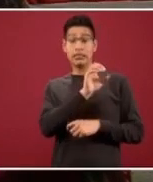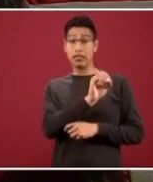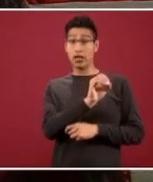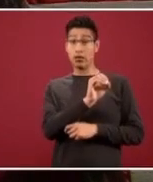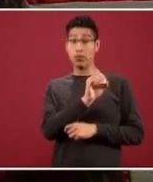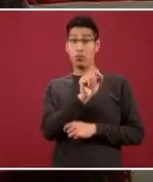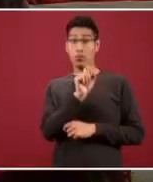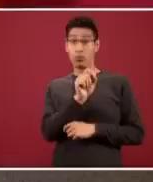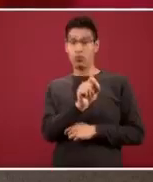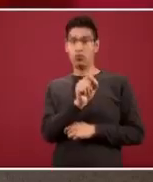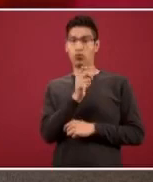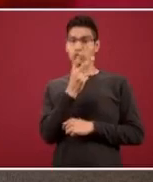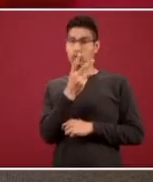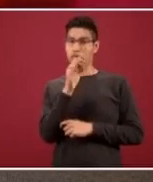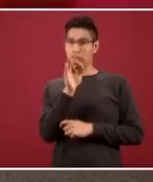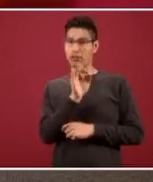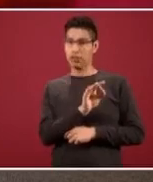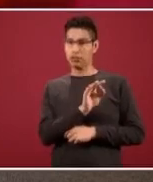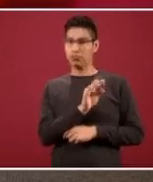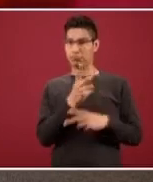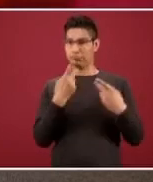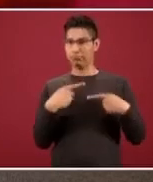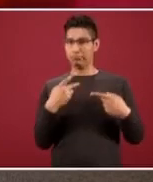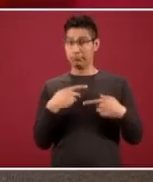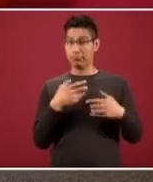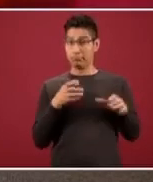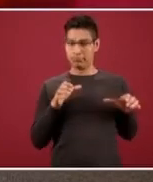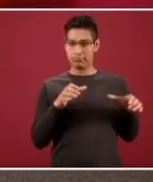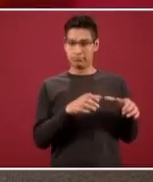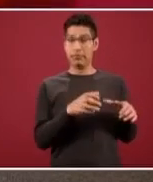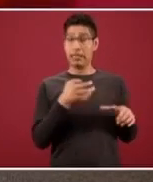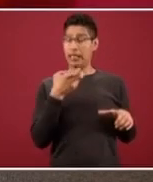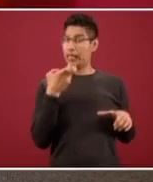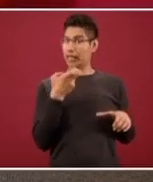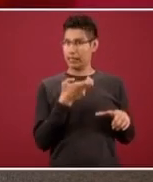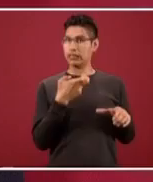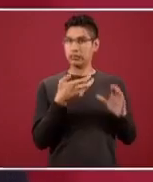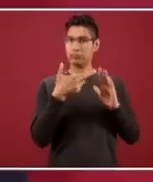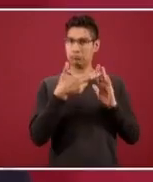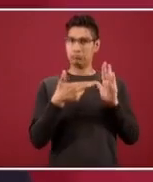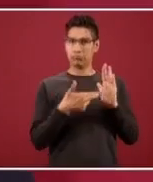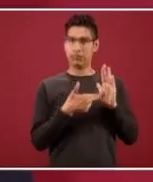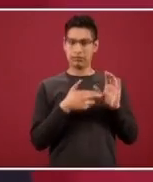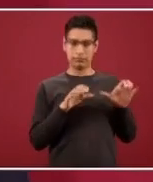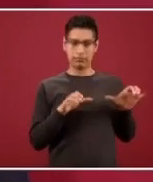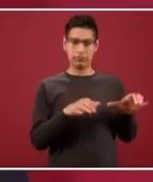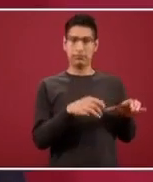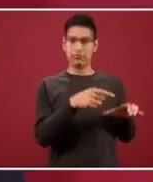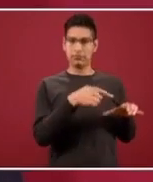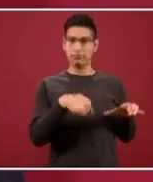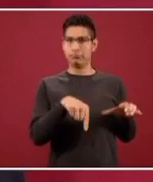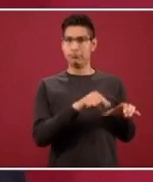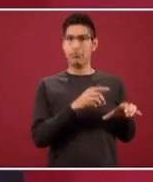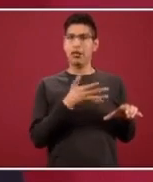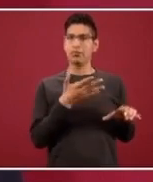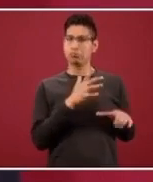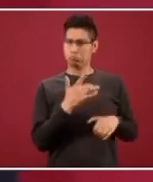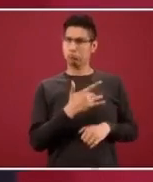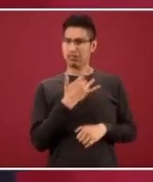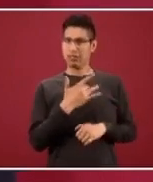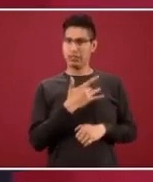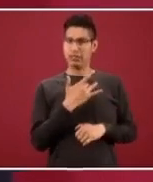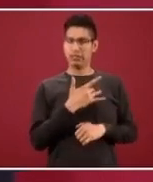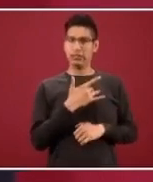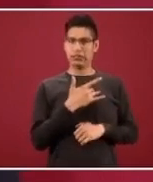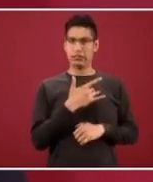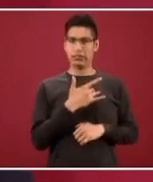0.02% de la población y de esa es la que entra en la regla. Esos son los que van a tener síntomas